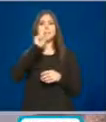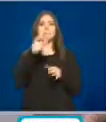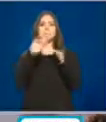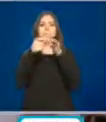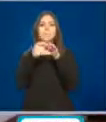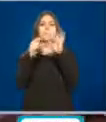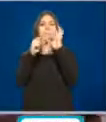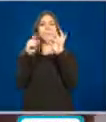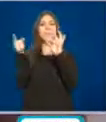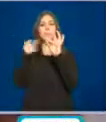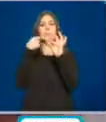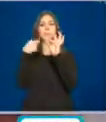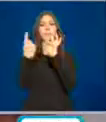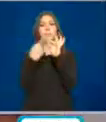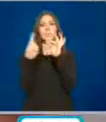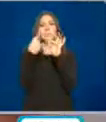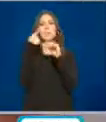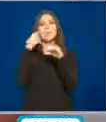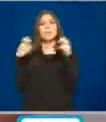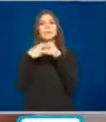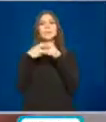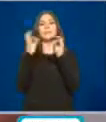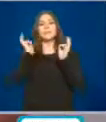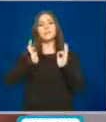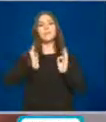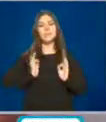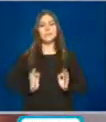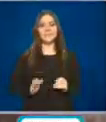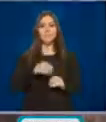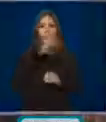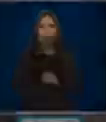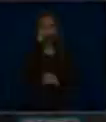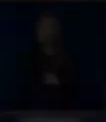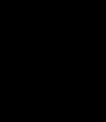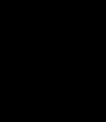de los juguetes Para y el calmar lenguaje los corporal. nervios. Bien, Siria, muchísimas gracias. Gracias a Dejándonos ustedes. listos para el fin.